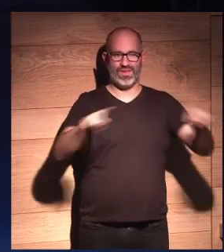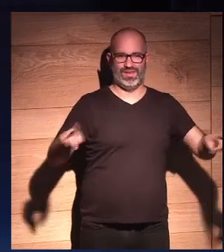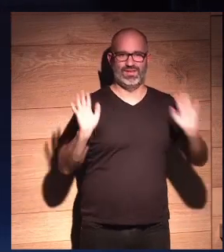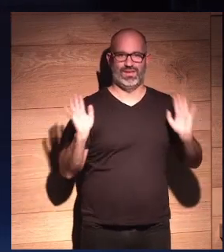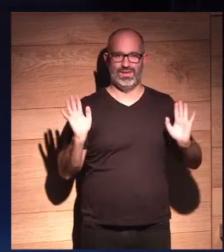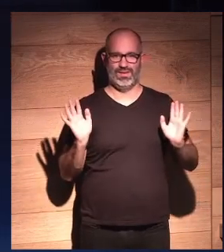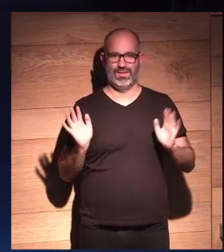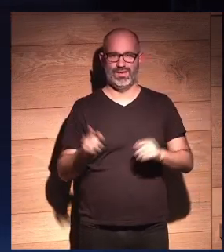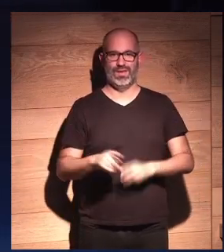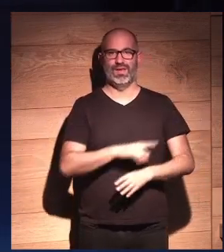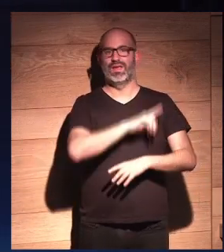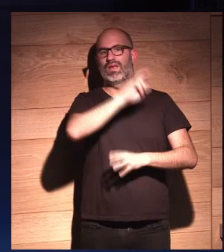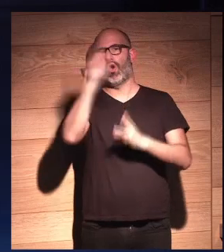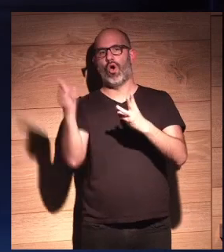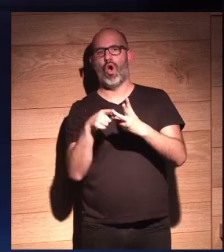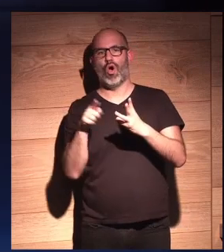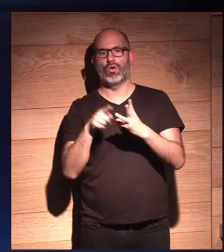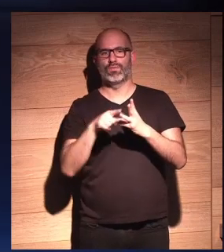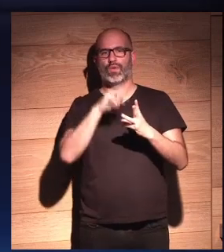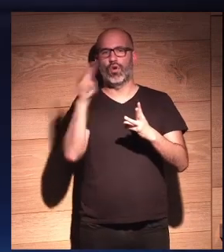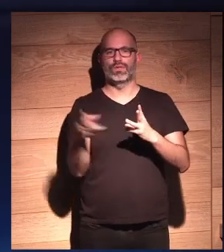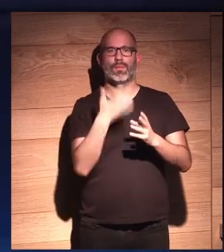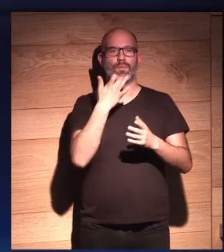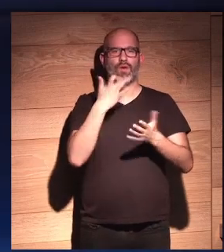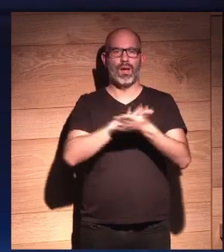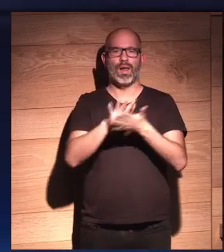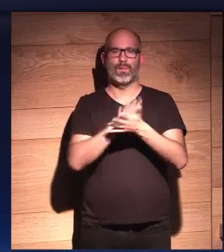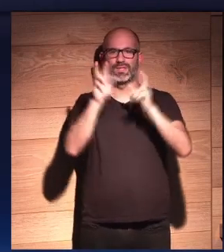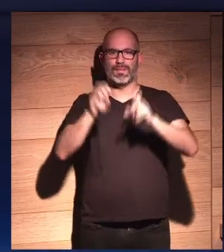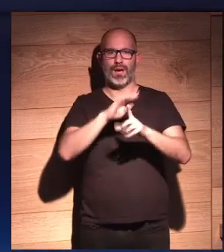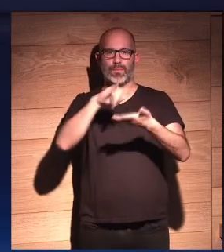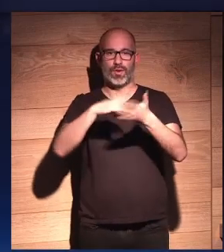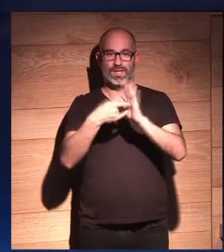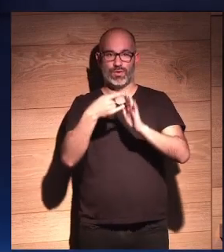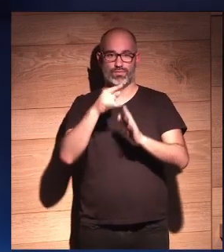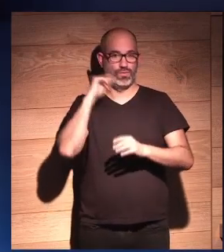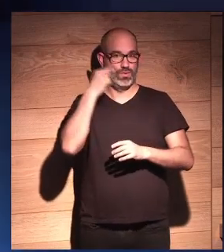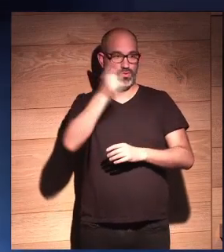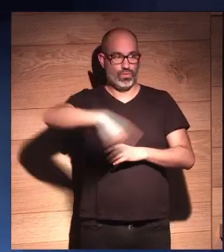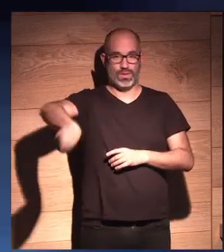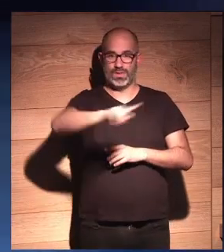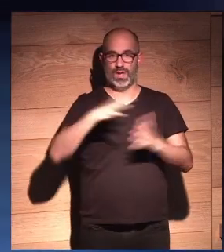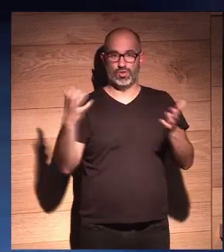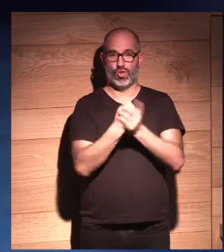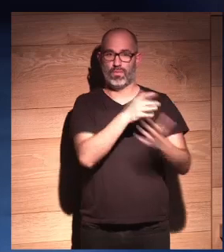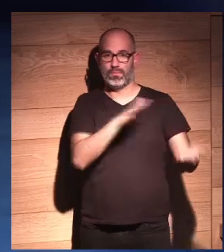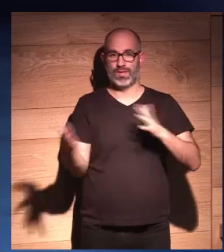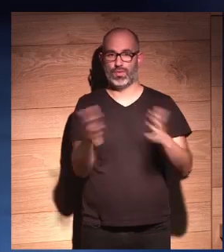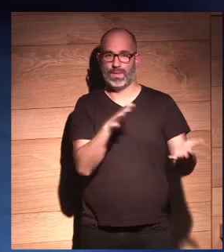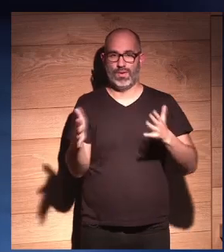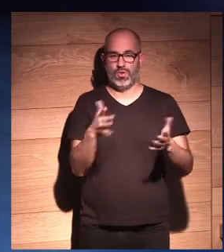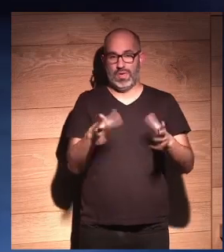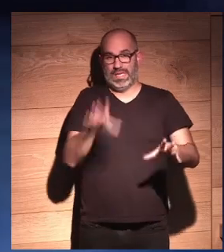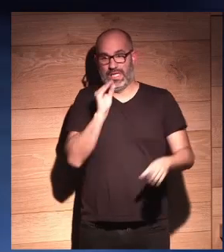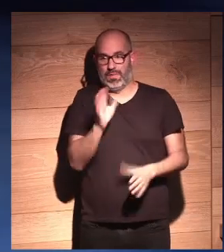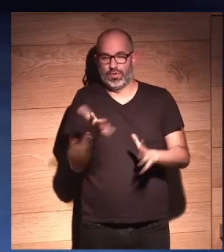distintas. Y luego si nos ponemos a hablar de proyectos, daros cuenta vosotros lo que tenéis aquí. Todos vosotros sois, más o menos, entiendo